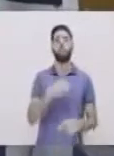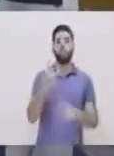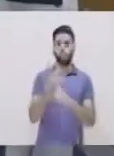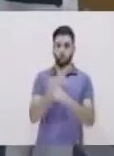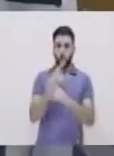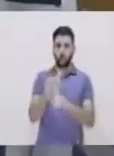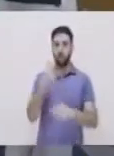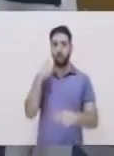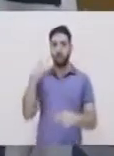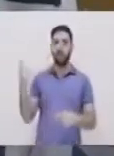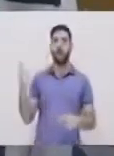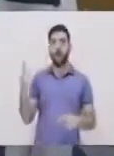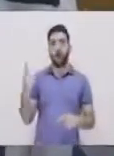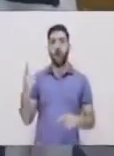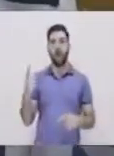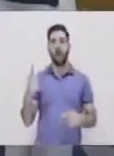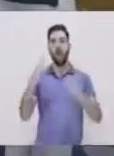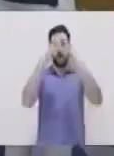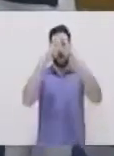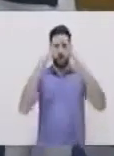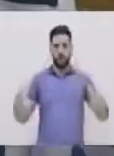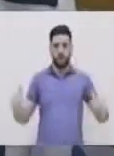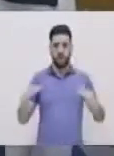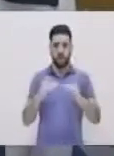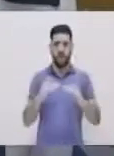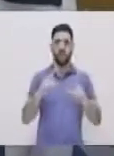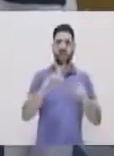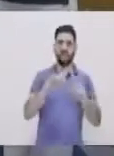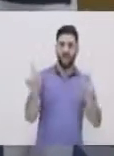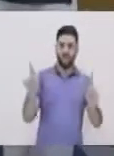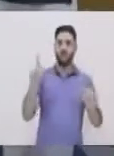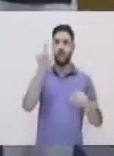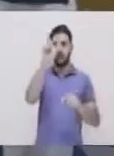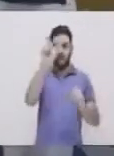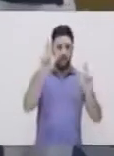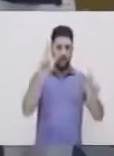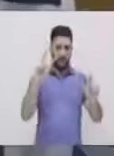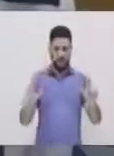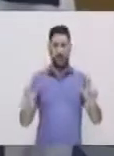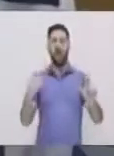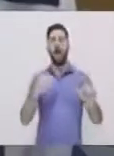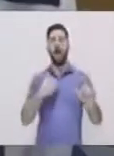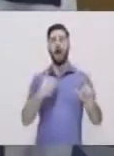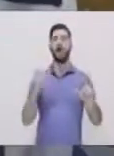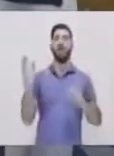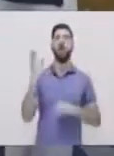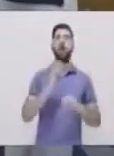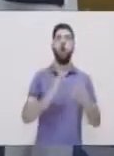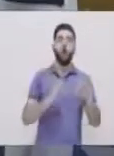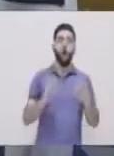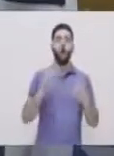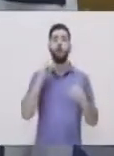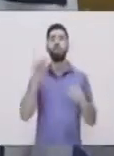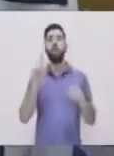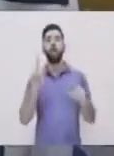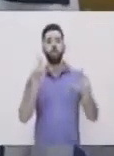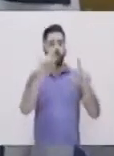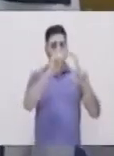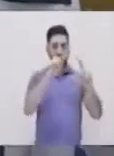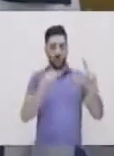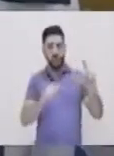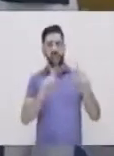den dos lados y un ángulo opuesto a uno de ellos, o nos den dos lados y el ángulo que